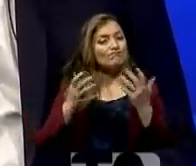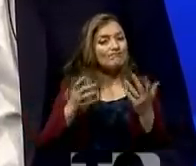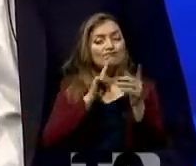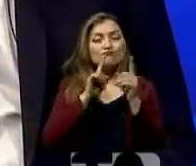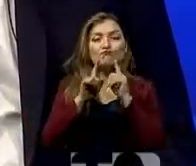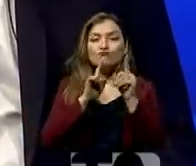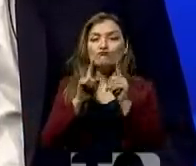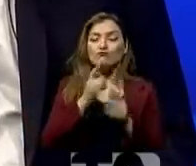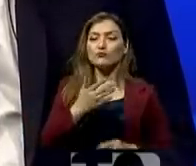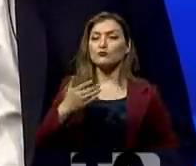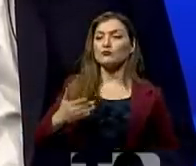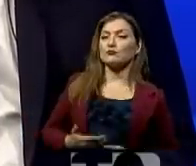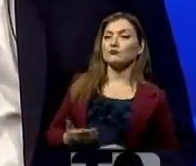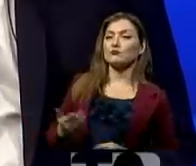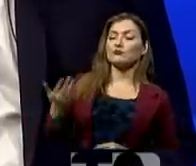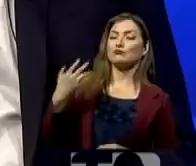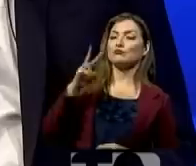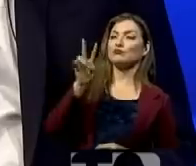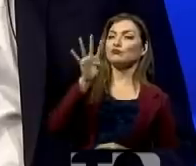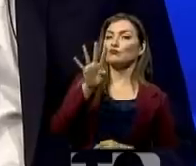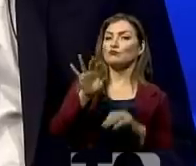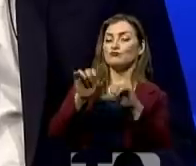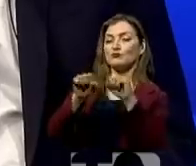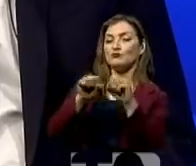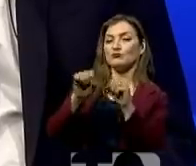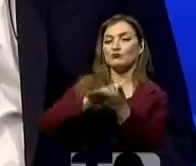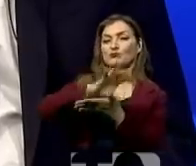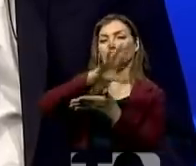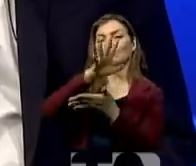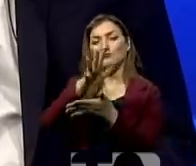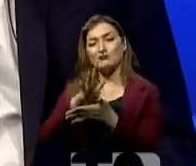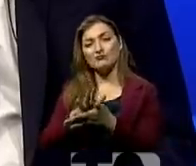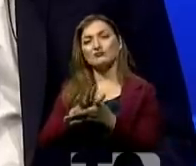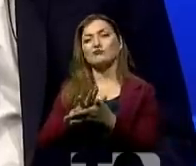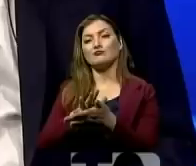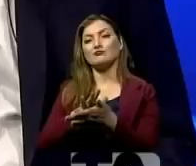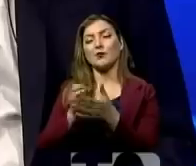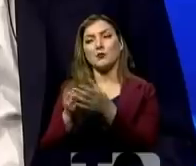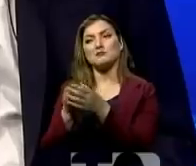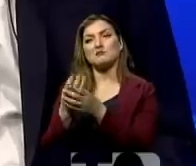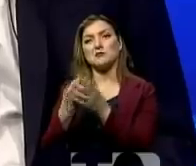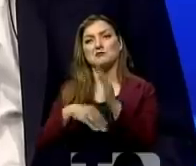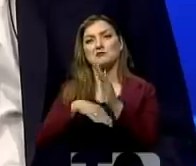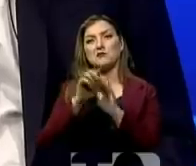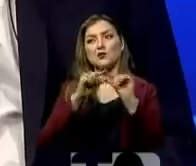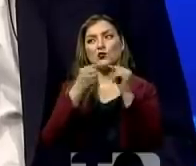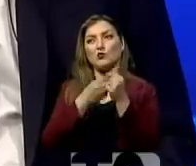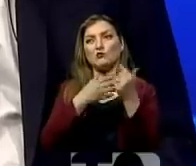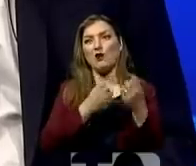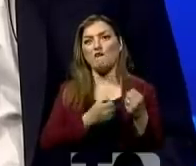que presidente hablaba el 24 de mayo con una asamblea cómo va tomando conformarnos con una nueva mayoría que estaría